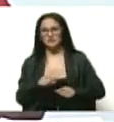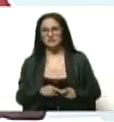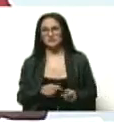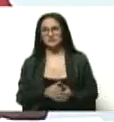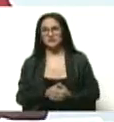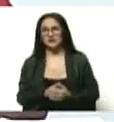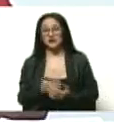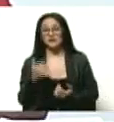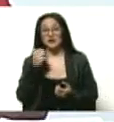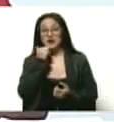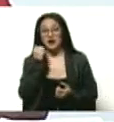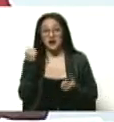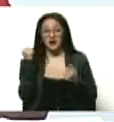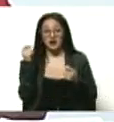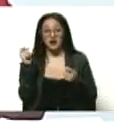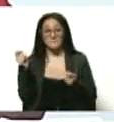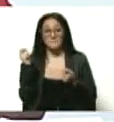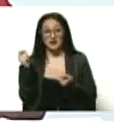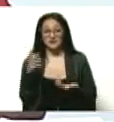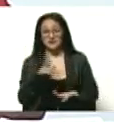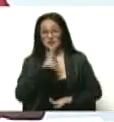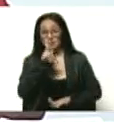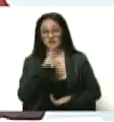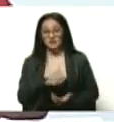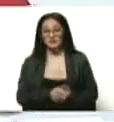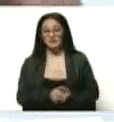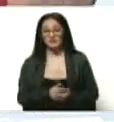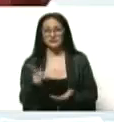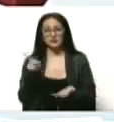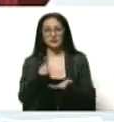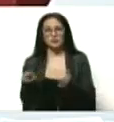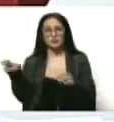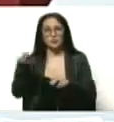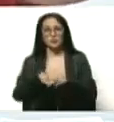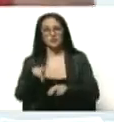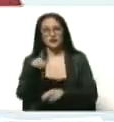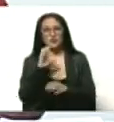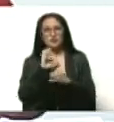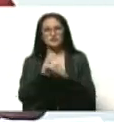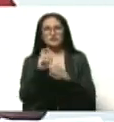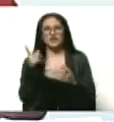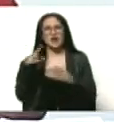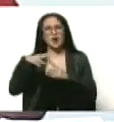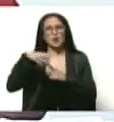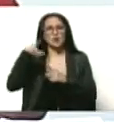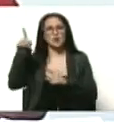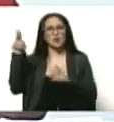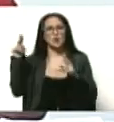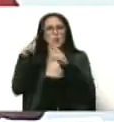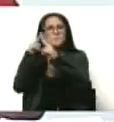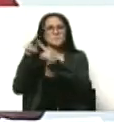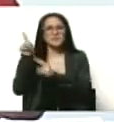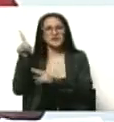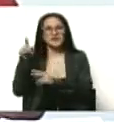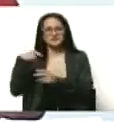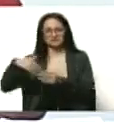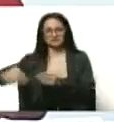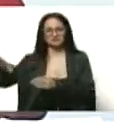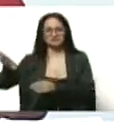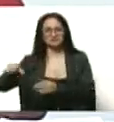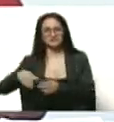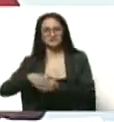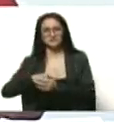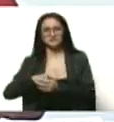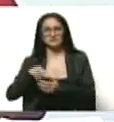había campañas tan terribles, yo siempre le digo, los montaban en autobús y después por allá en la cumbre de no sé qué cosa, los bajaban y